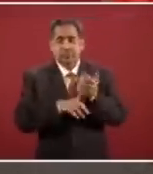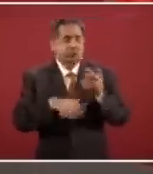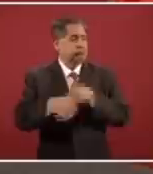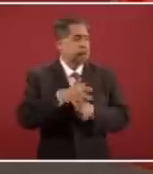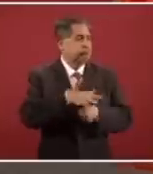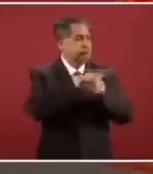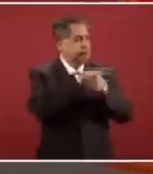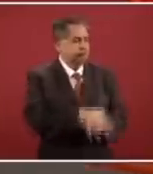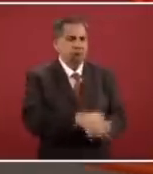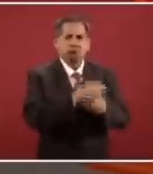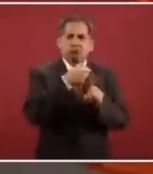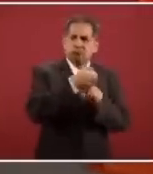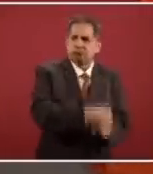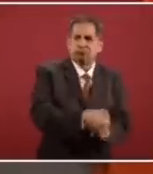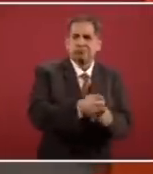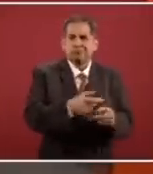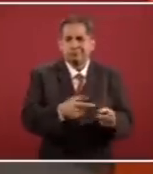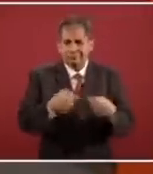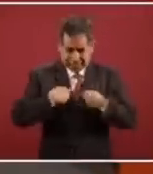reprimir,